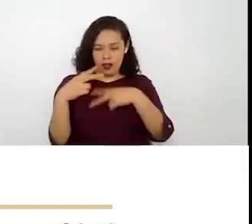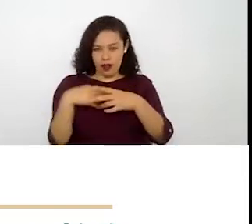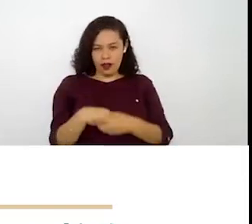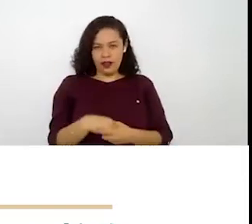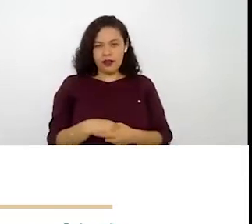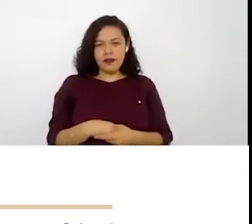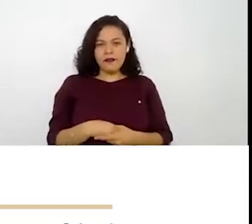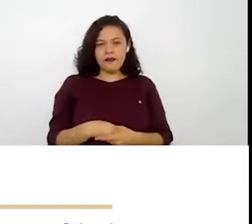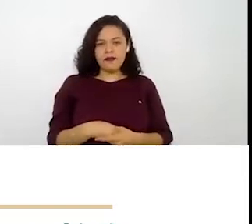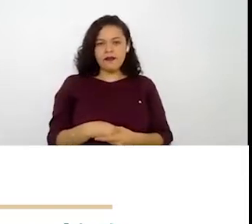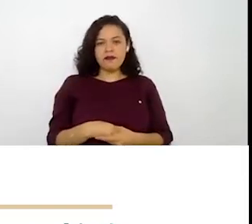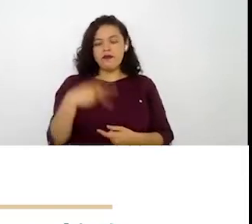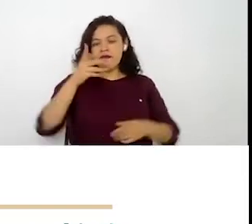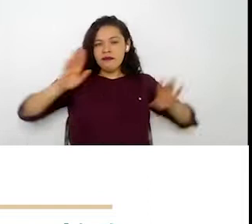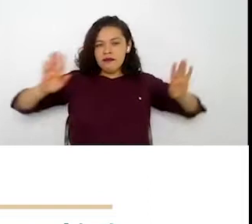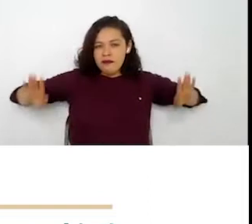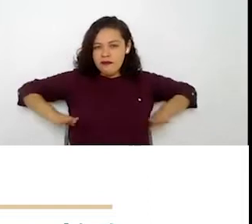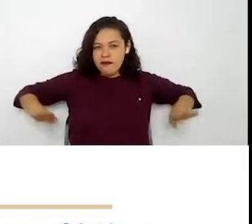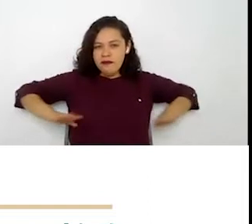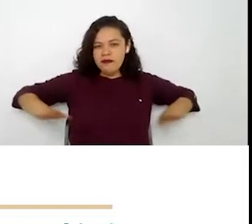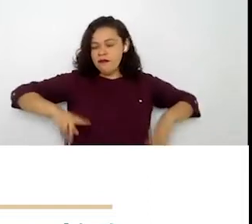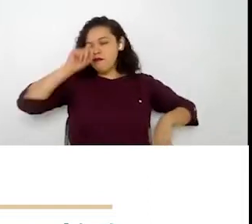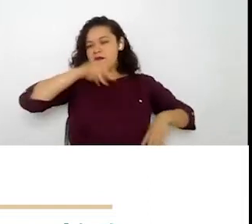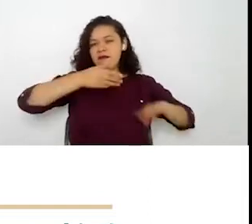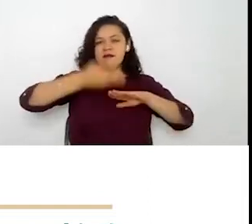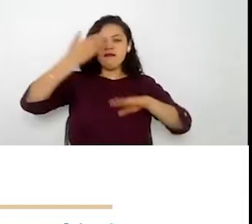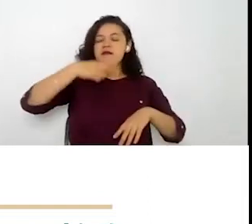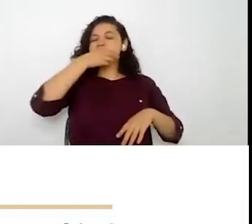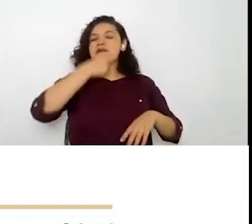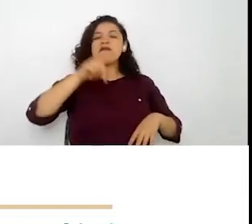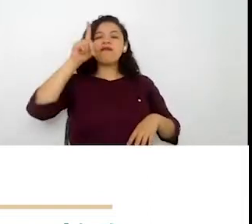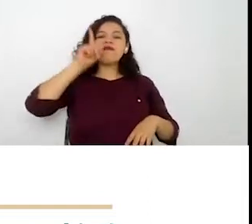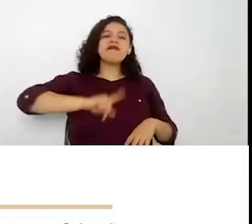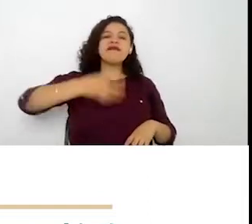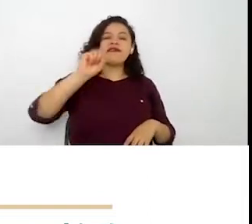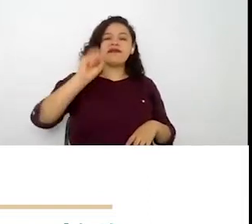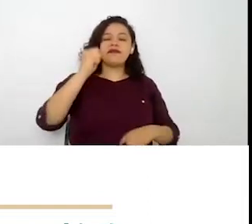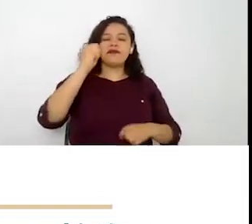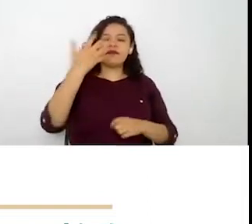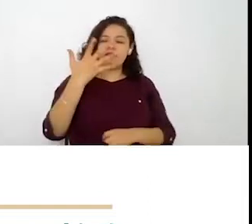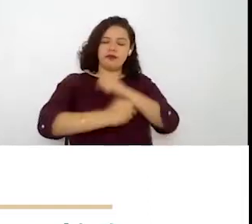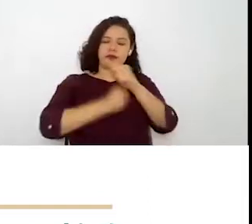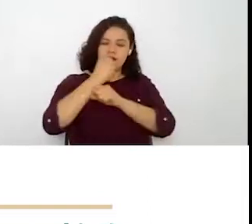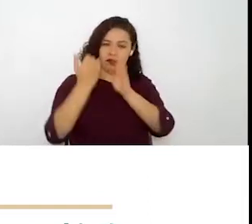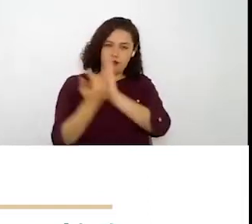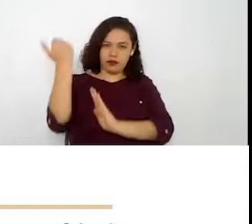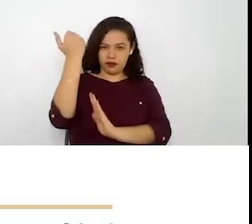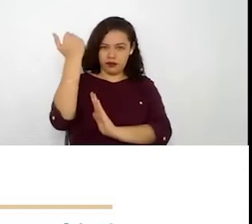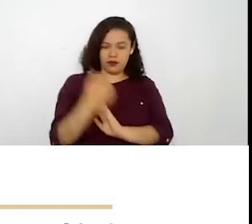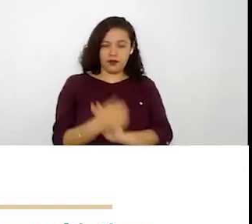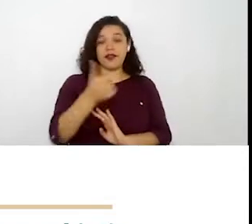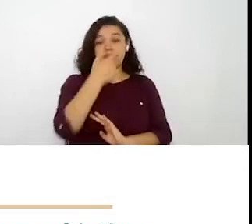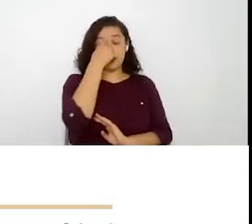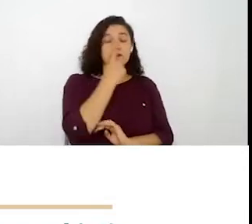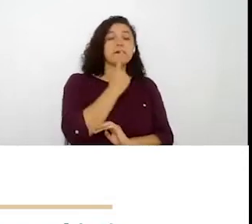sí las características son iguales que el anterior hombres y mujeres en mayores de 65 y hay otro perfil de población